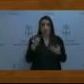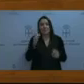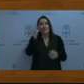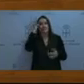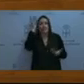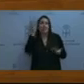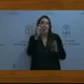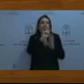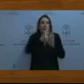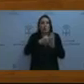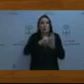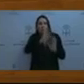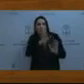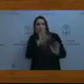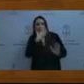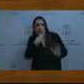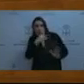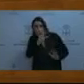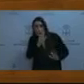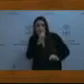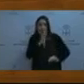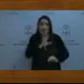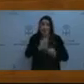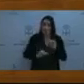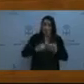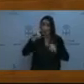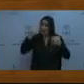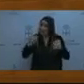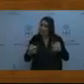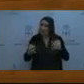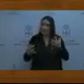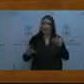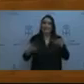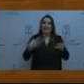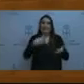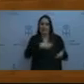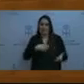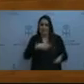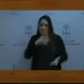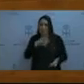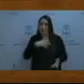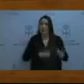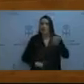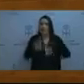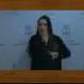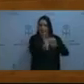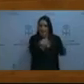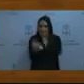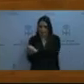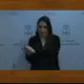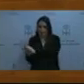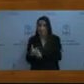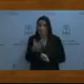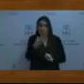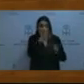que suena muy bien, pero luego a la hora de llevarlo a la práctica traería problemas. Y además, aquí